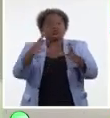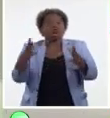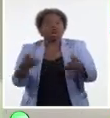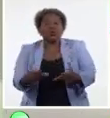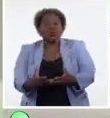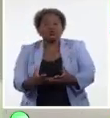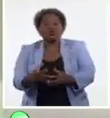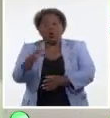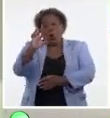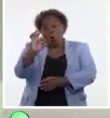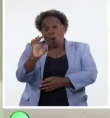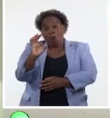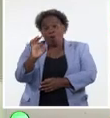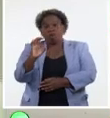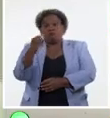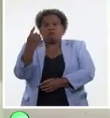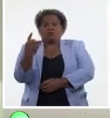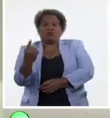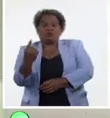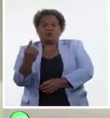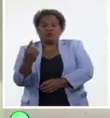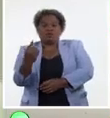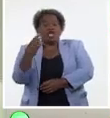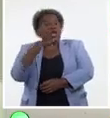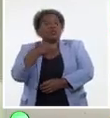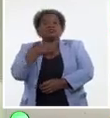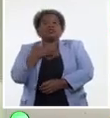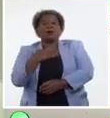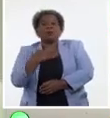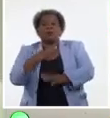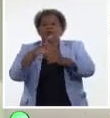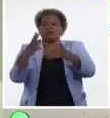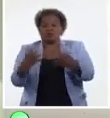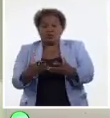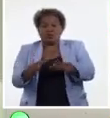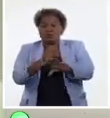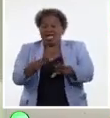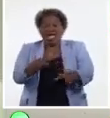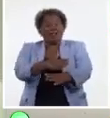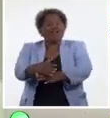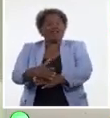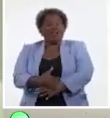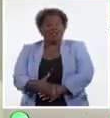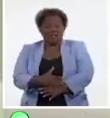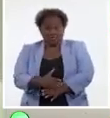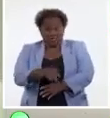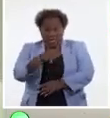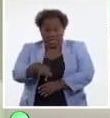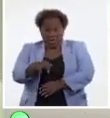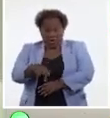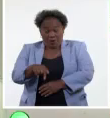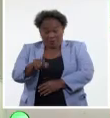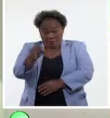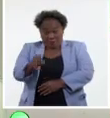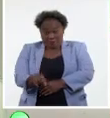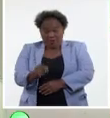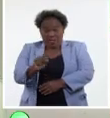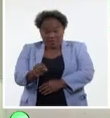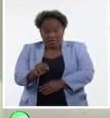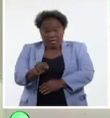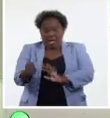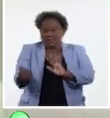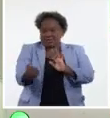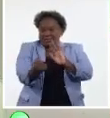por uno si no se no deseamos votar por todo pero ya hay una diferencia ahora esas personas serán una vez